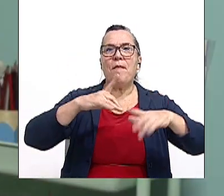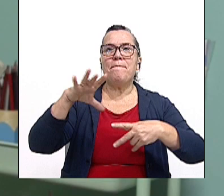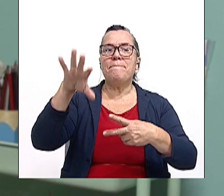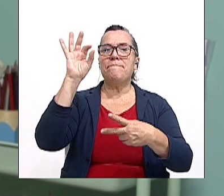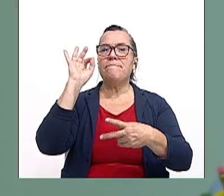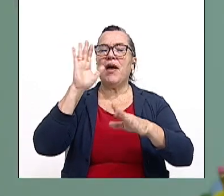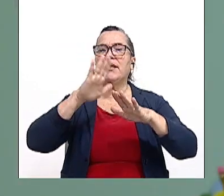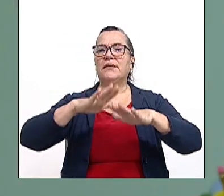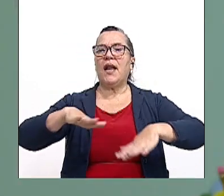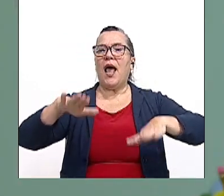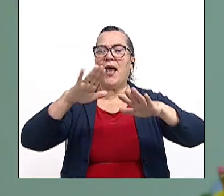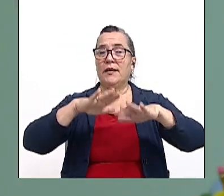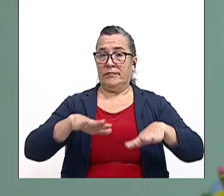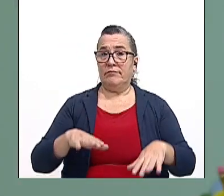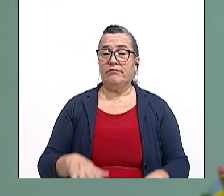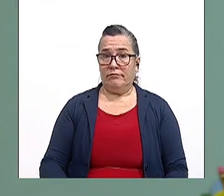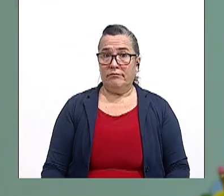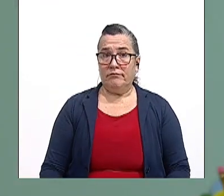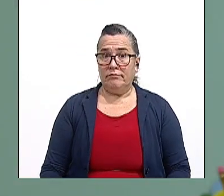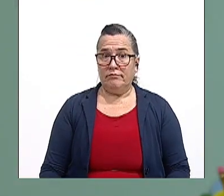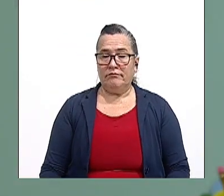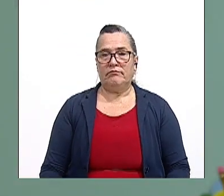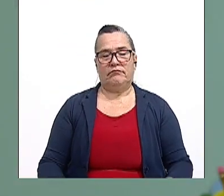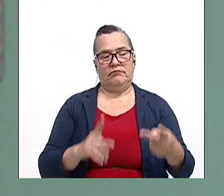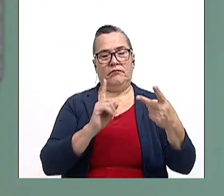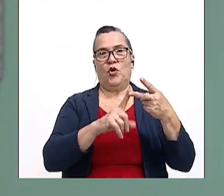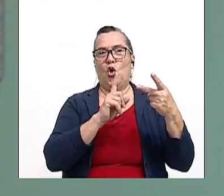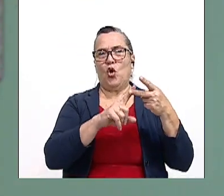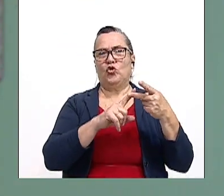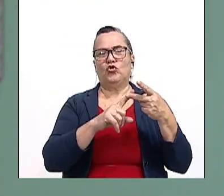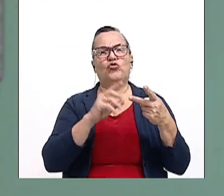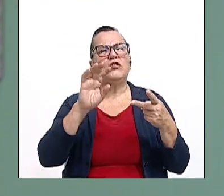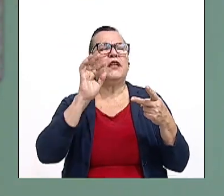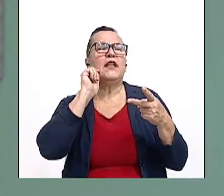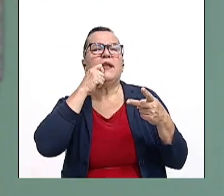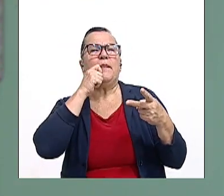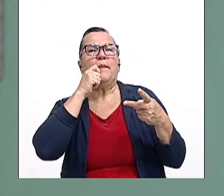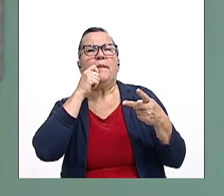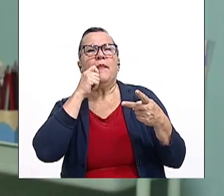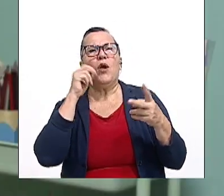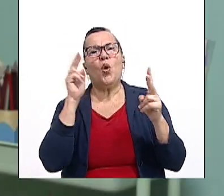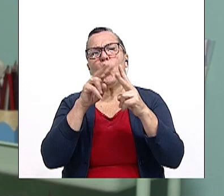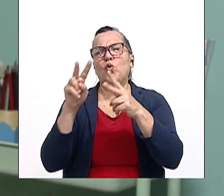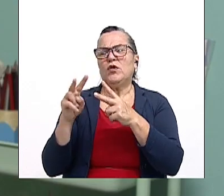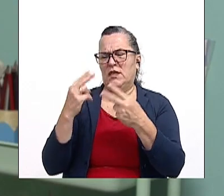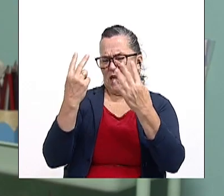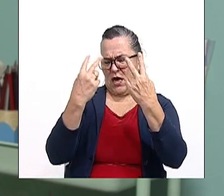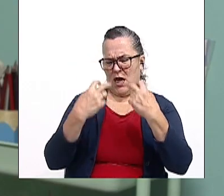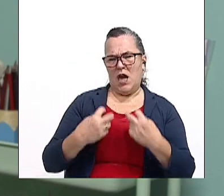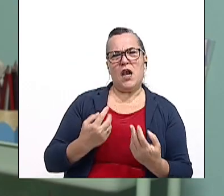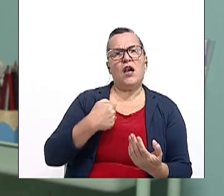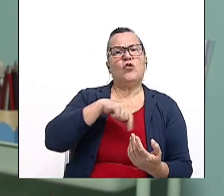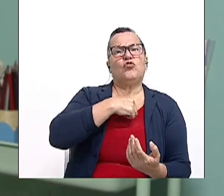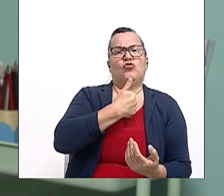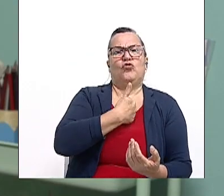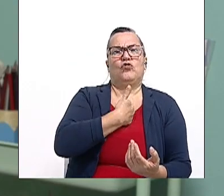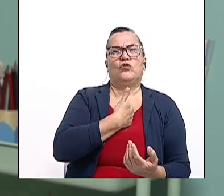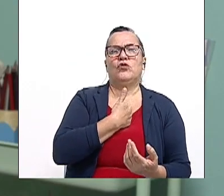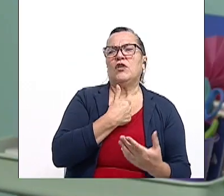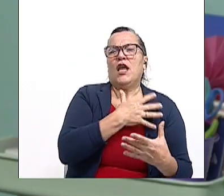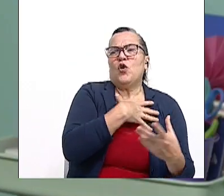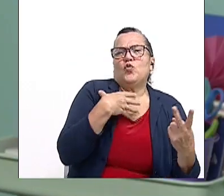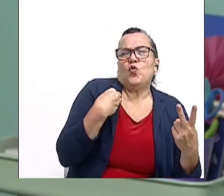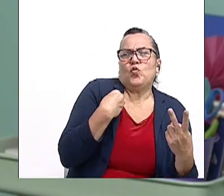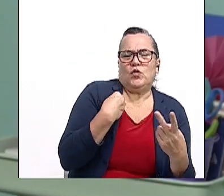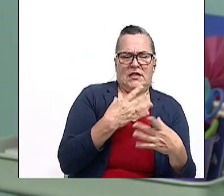con tranquilidad. El otro tip es conocernos. Pensemos qué nos gusta hacer, cuáles son nuestros intereses,